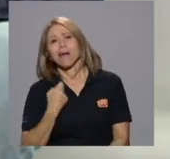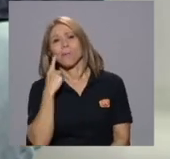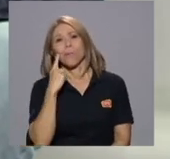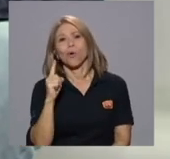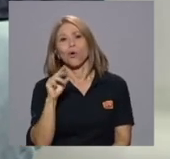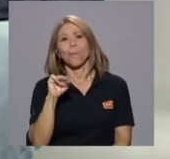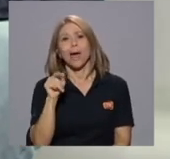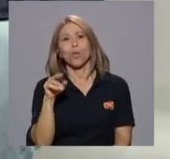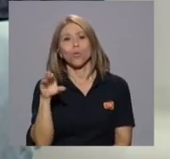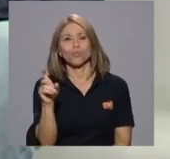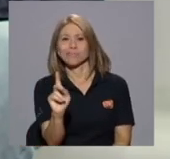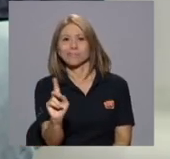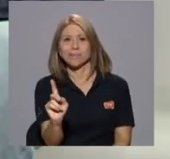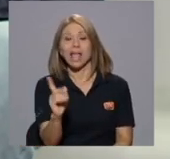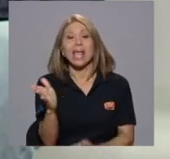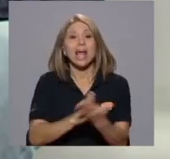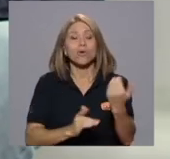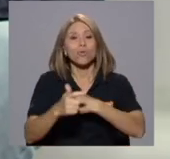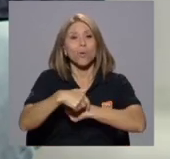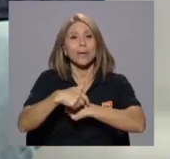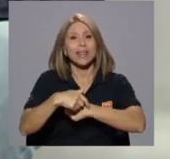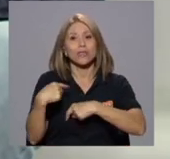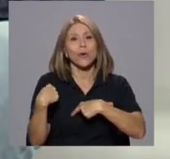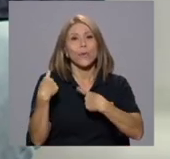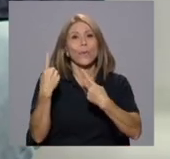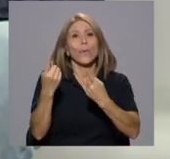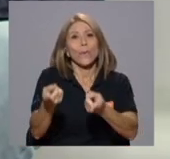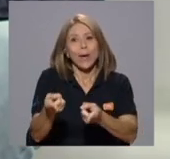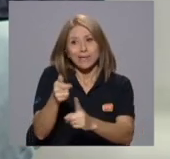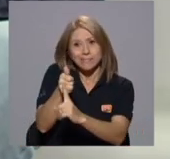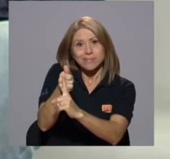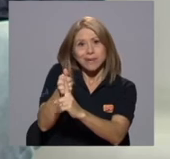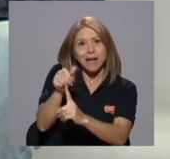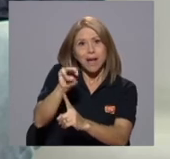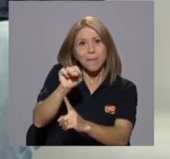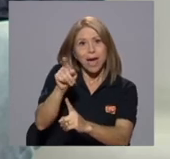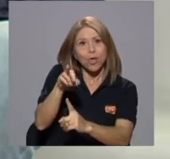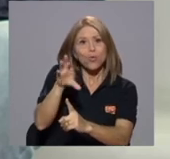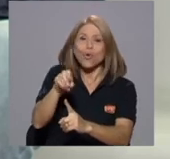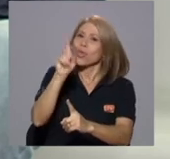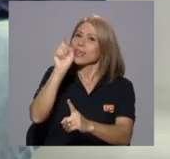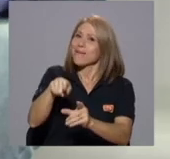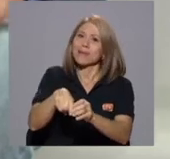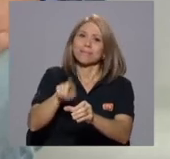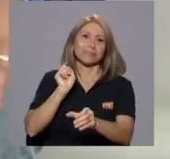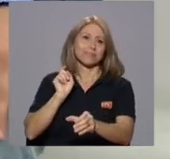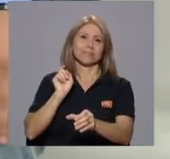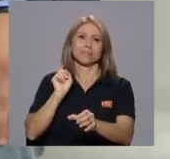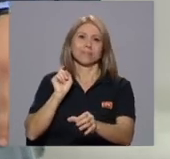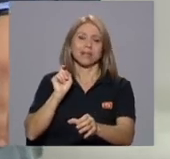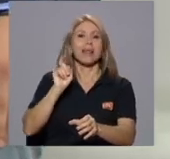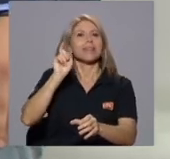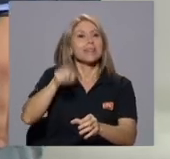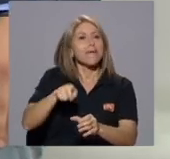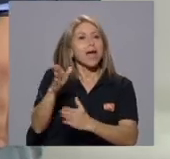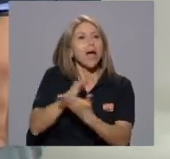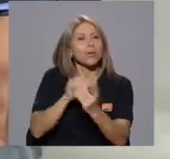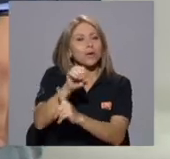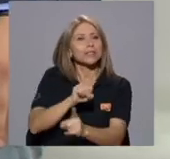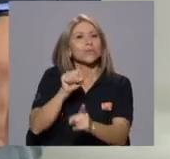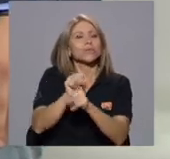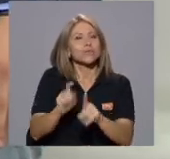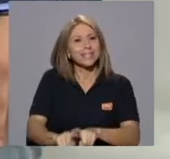Esto va a desembocar en algún momento en el que Maduro de alguna manera tendrá que salir del poder, tendrá que haber alguna situación